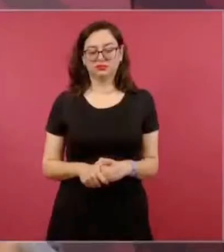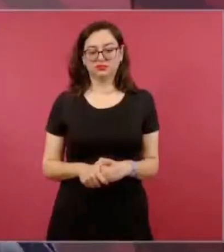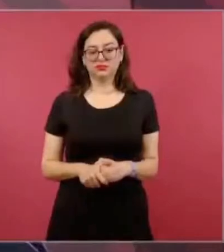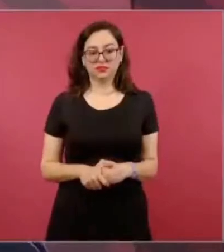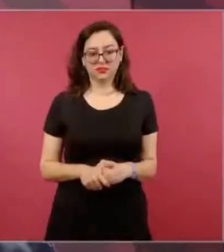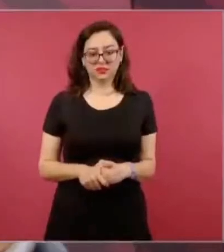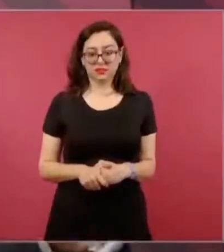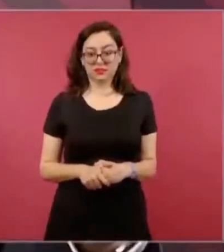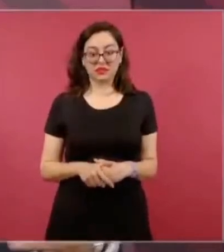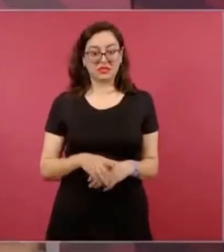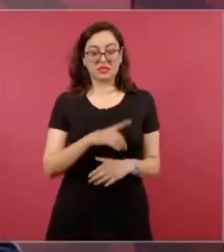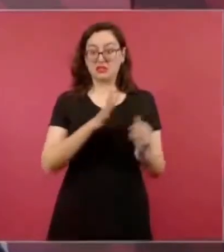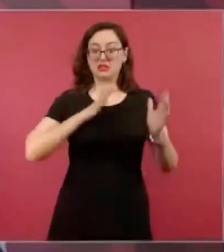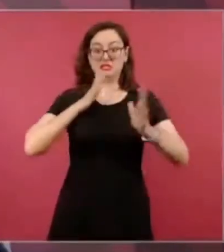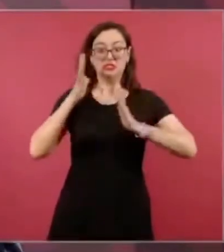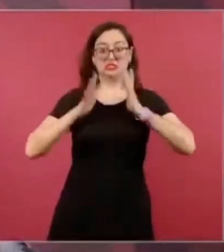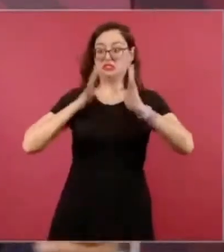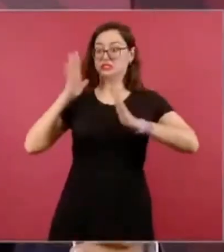De veras,